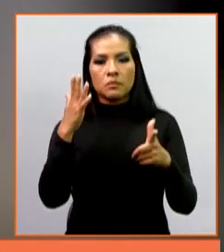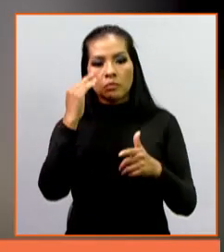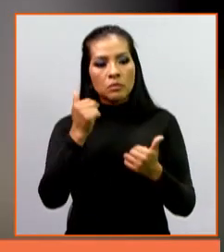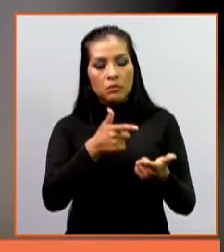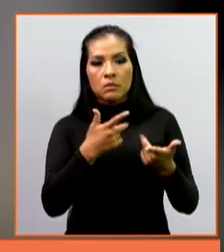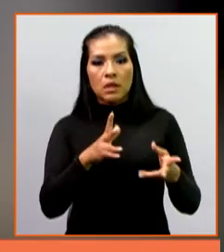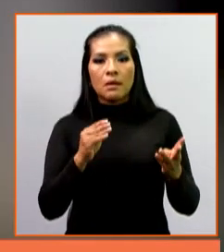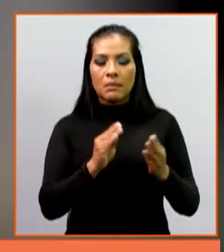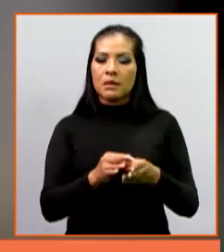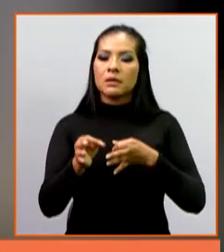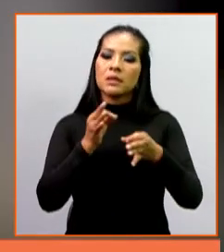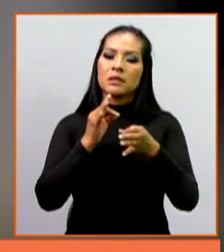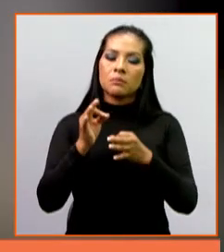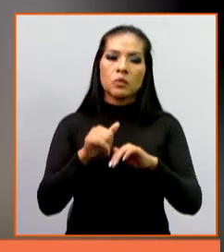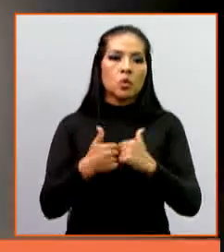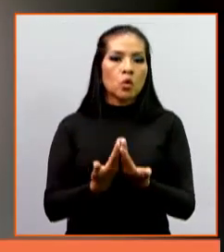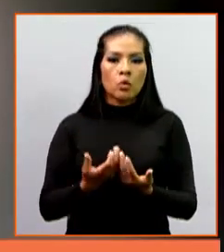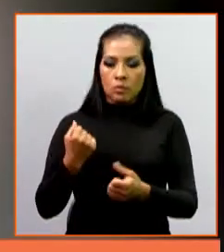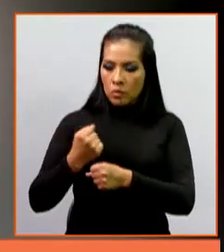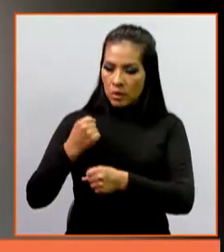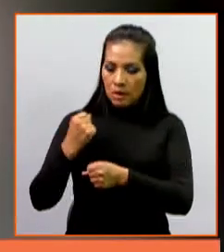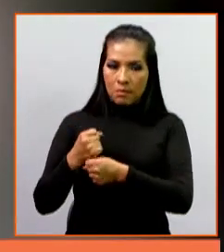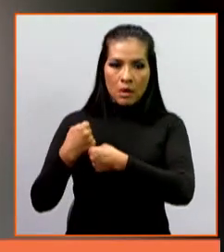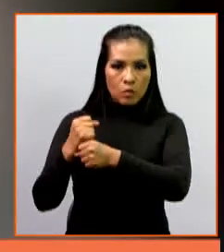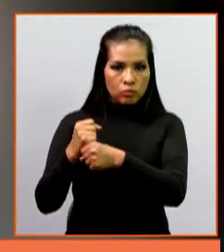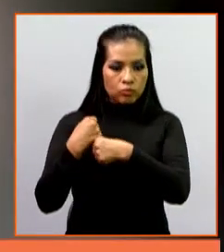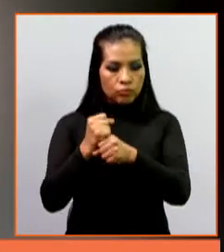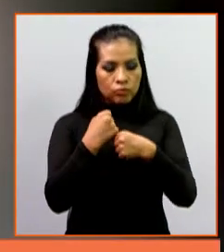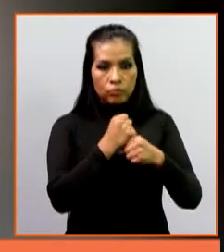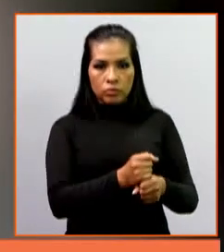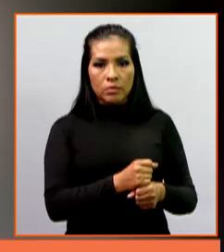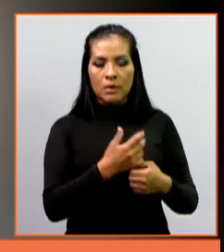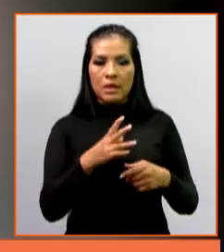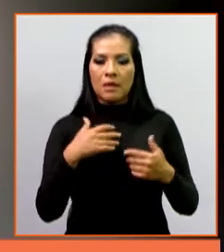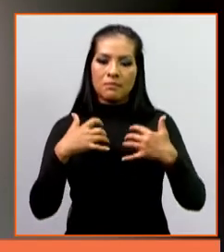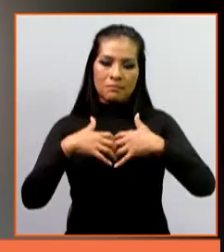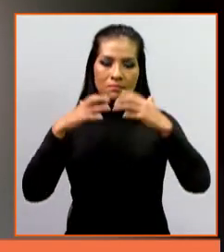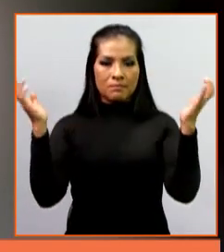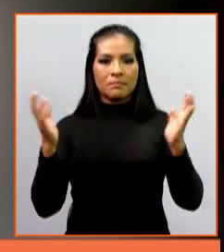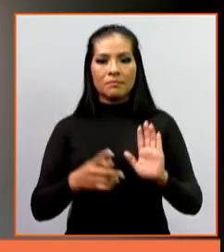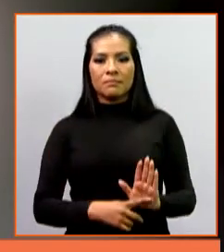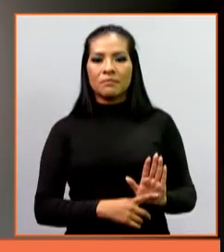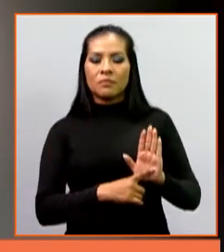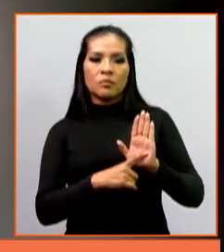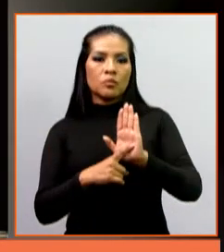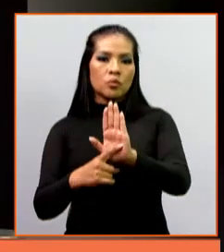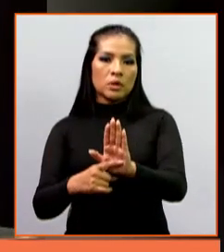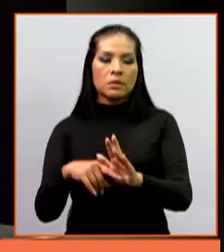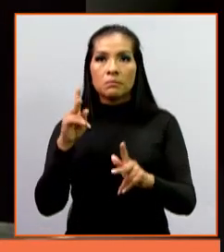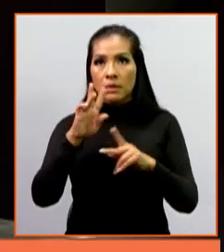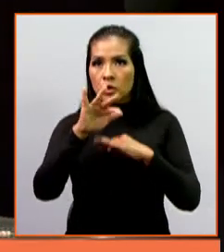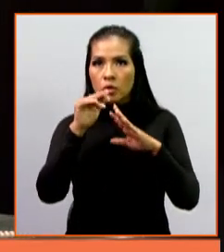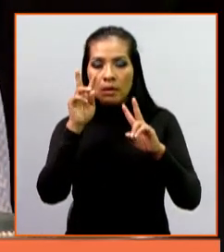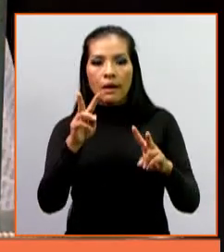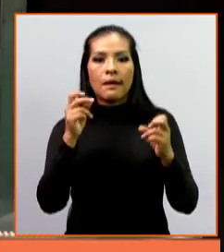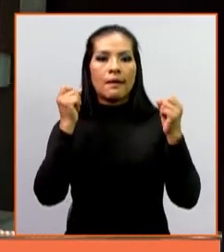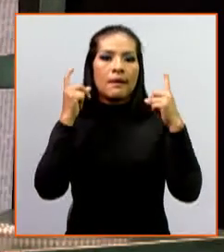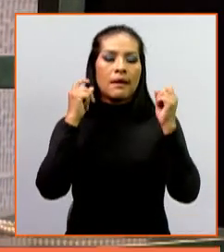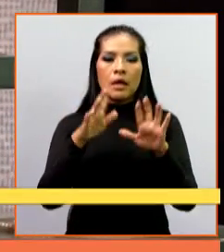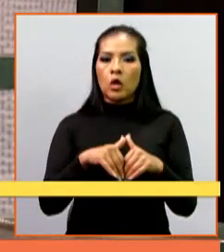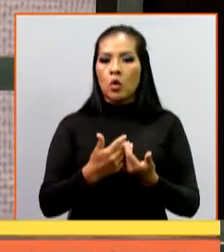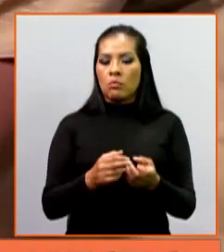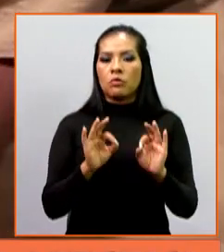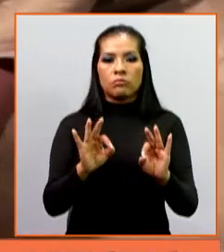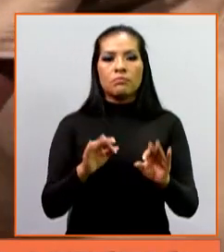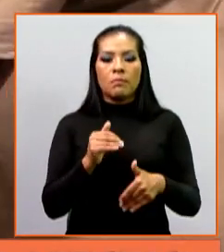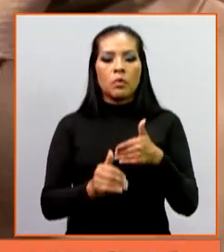ha realizado esa obra, la va a desmontar para que también el público pueda saber cómo ha sido el proceso creativo,